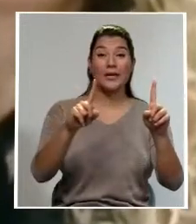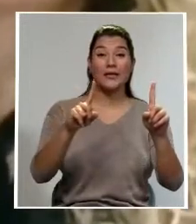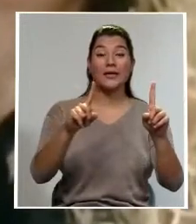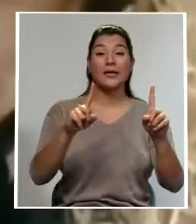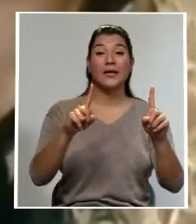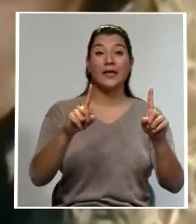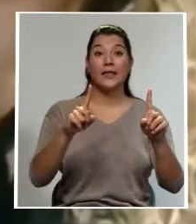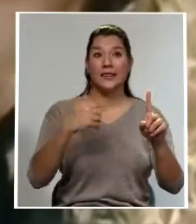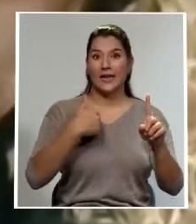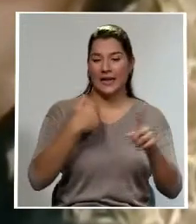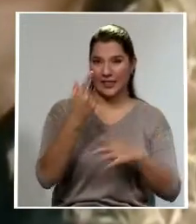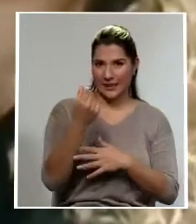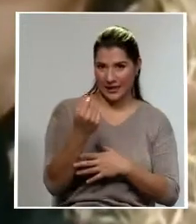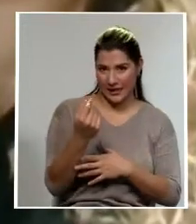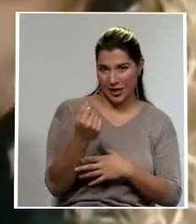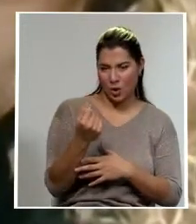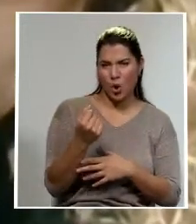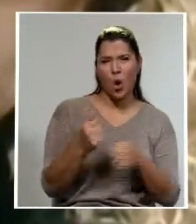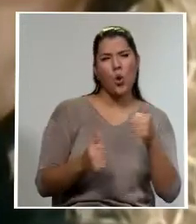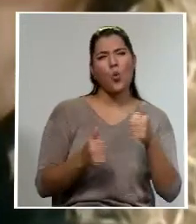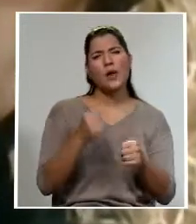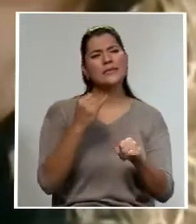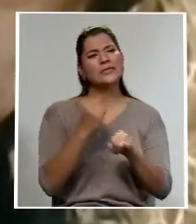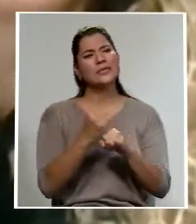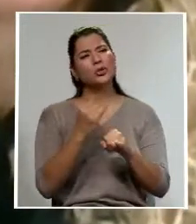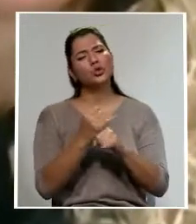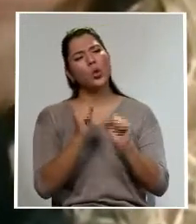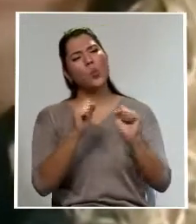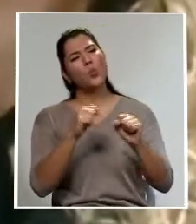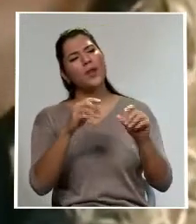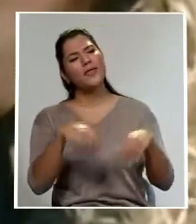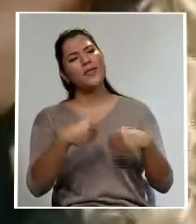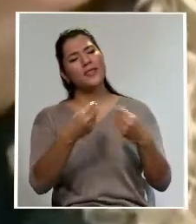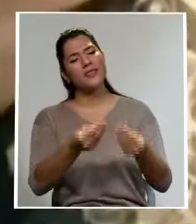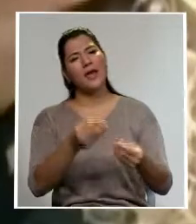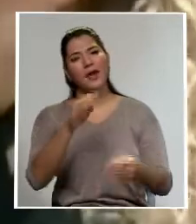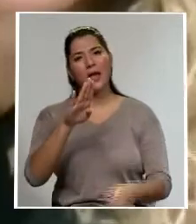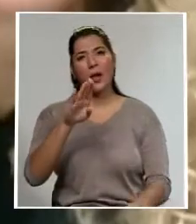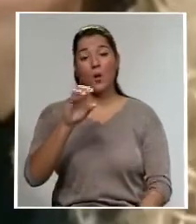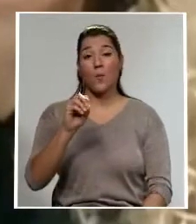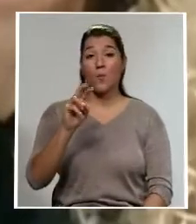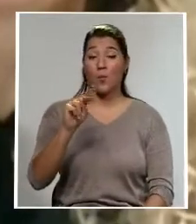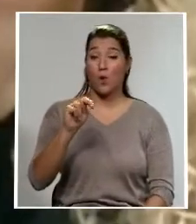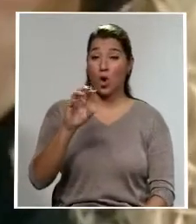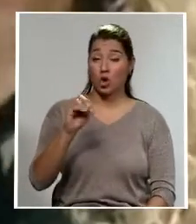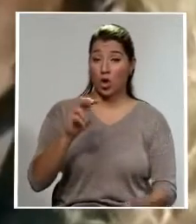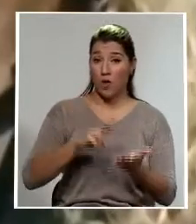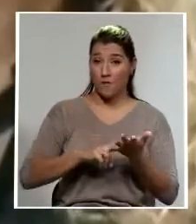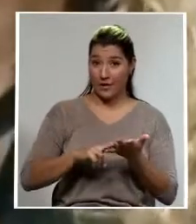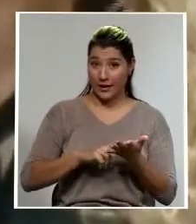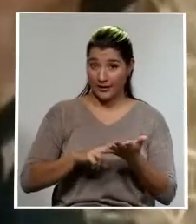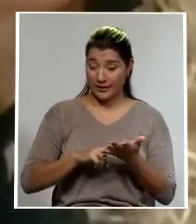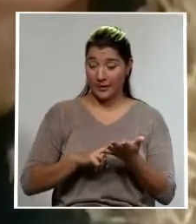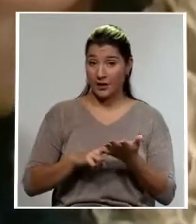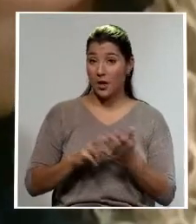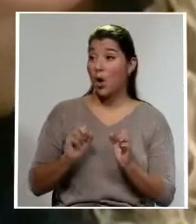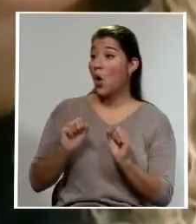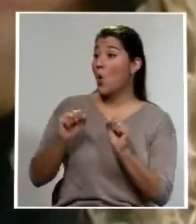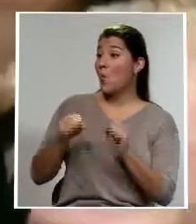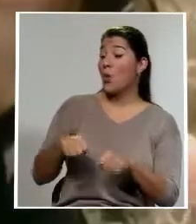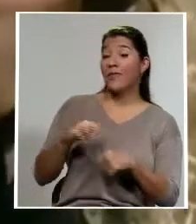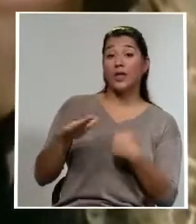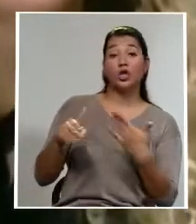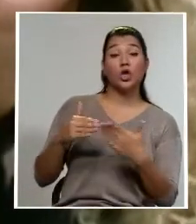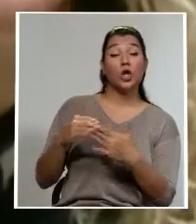instituciones podrían lanzar un bono verde? Bueno, pueden estar toda la administración